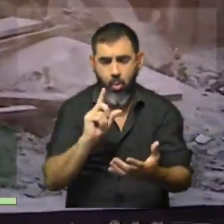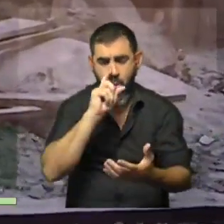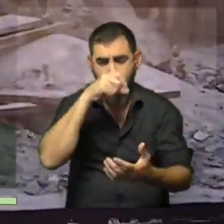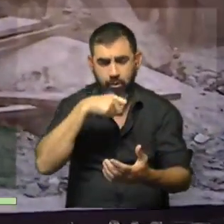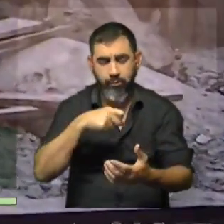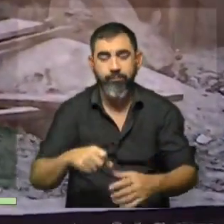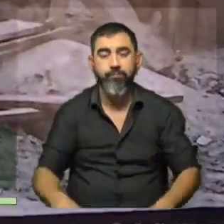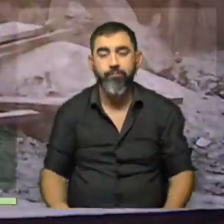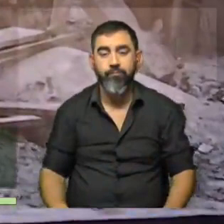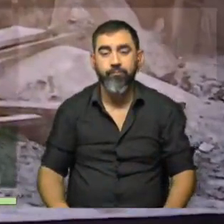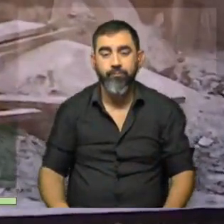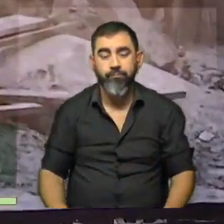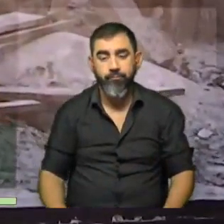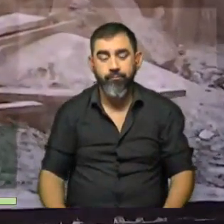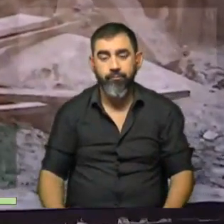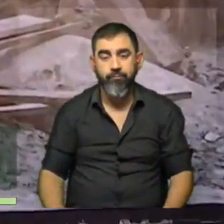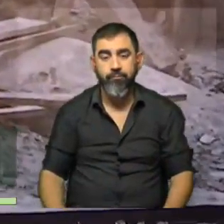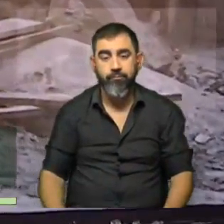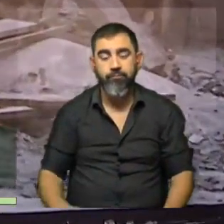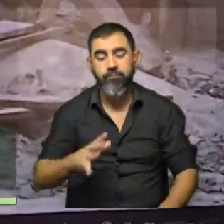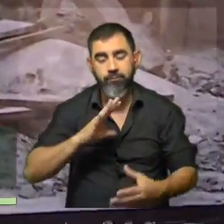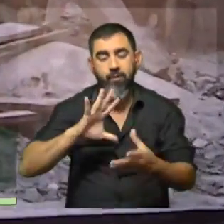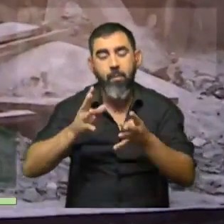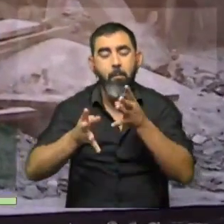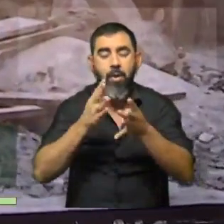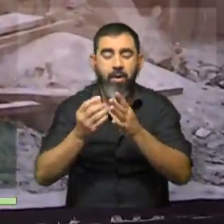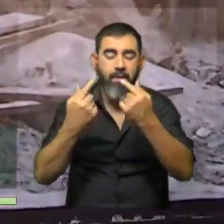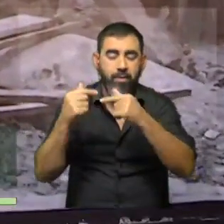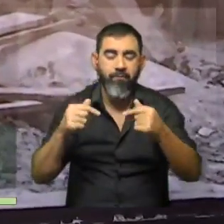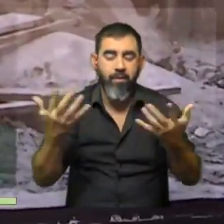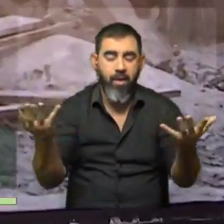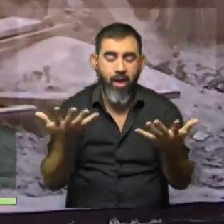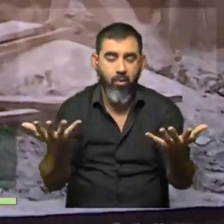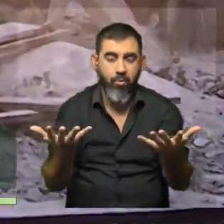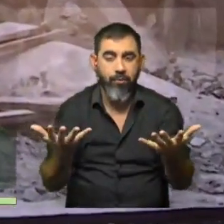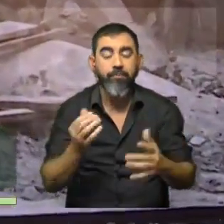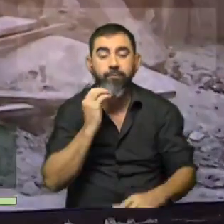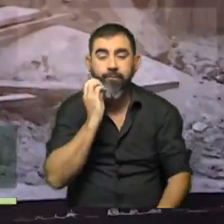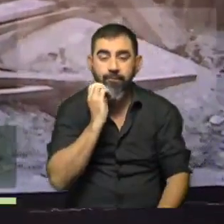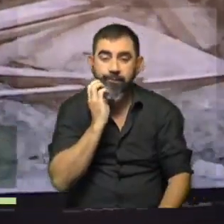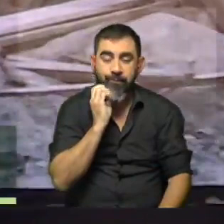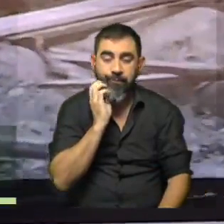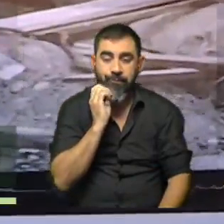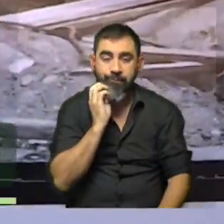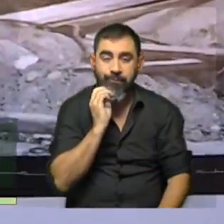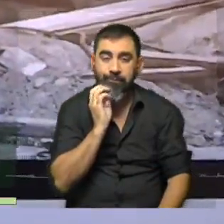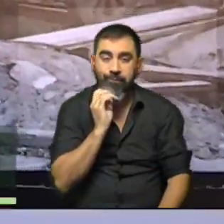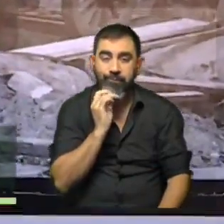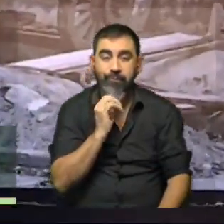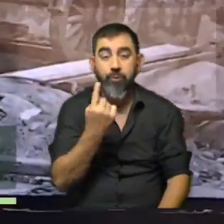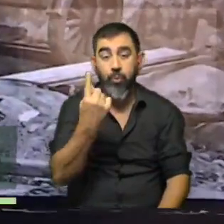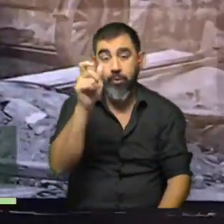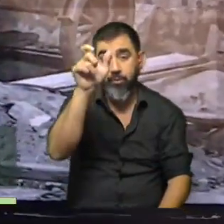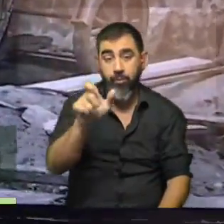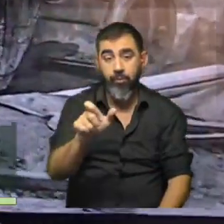porque obviamente hay otras herramientas por las cuales se puede trabajar en en la vía pública y acá tenemos el detalle de una de las personas